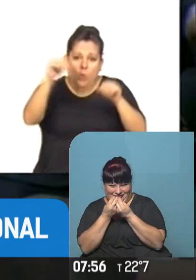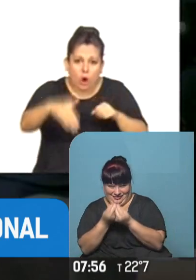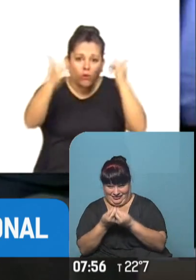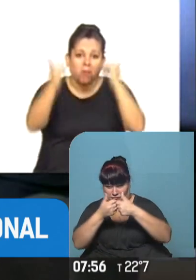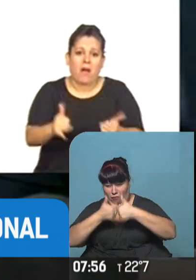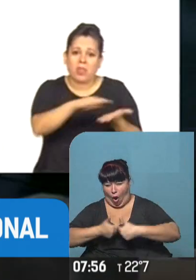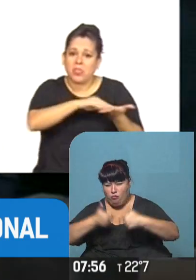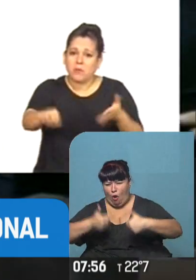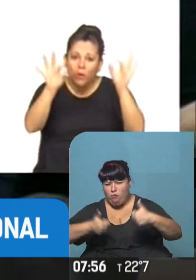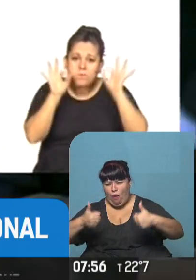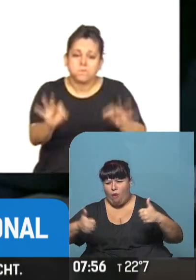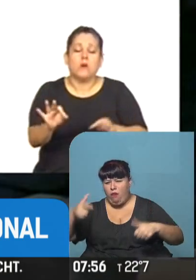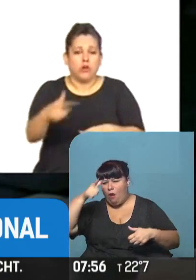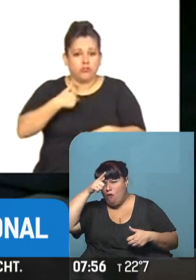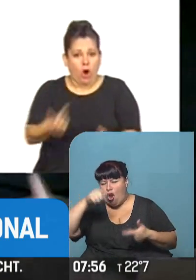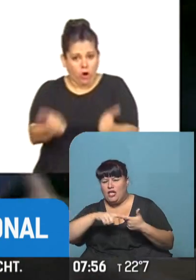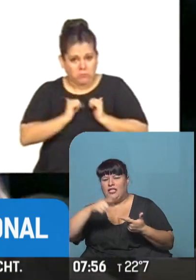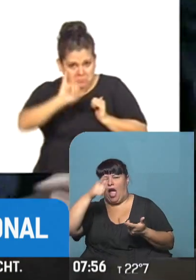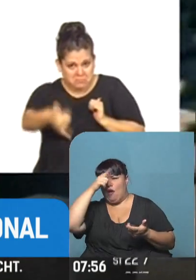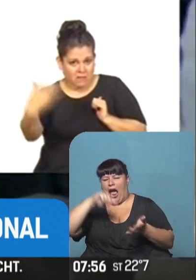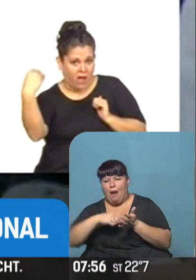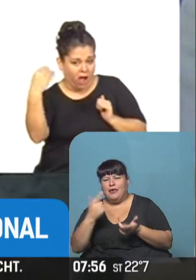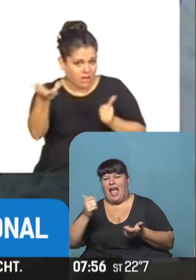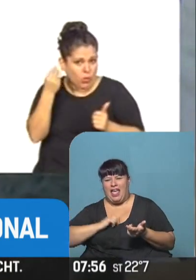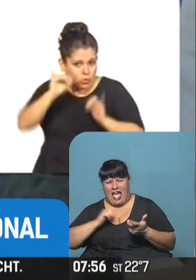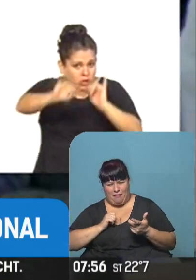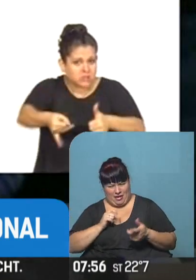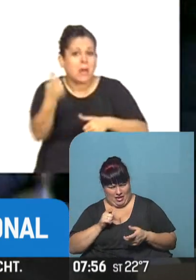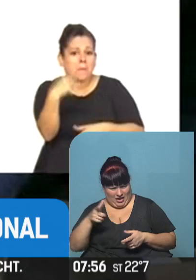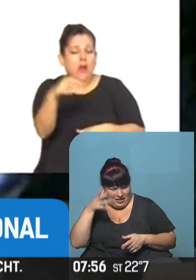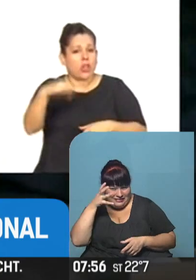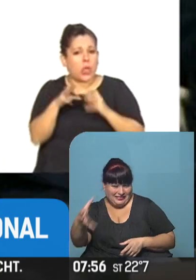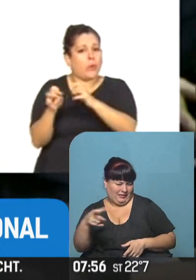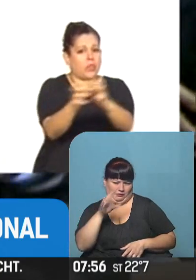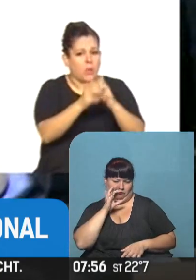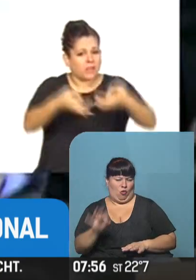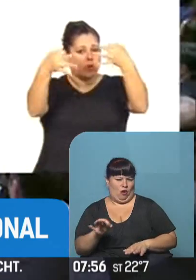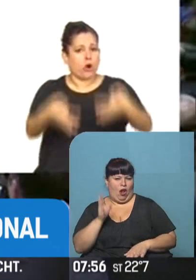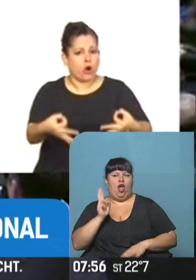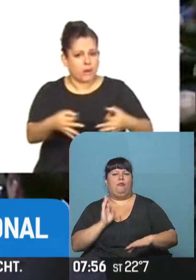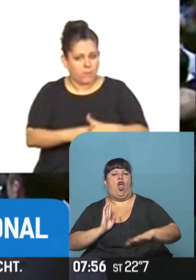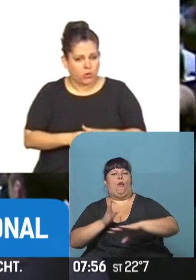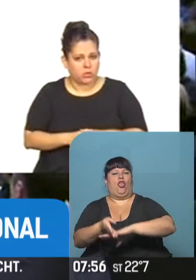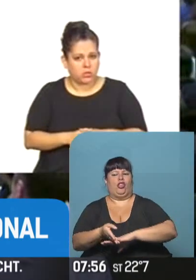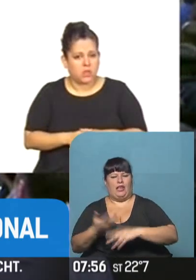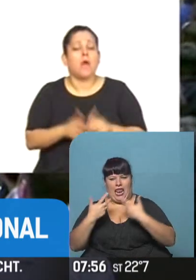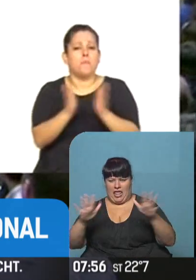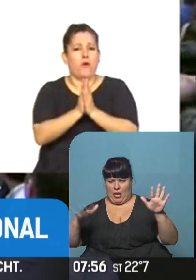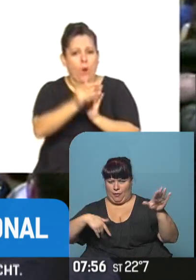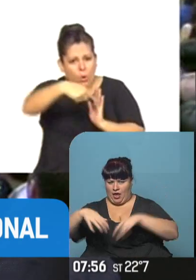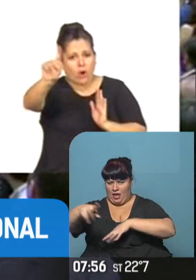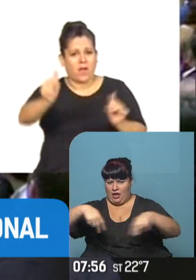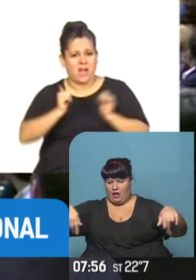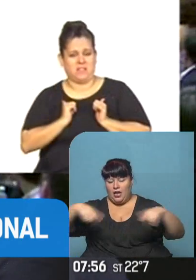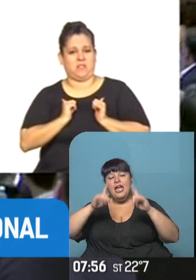de efectivos de Policía Federal, Policía de la Ciudad o Gendarmería Nacional impidiendo el libre tránsito